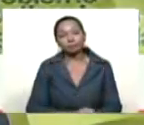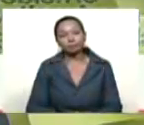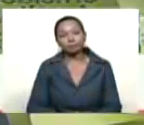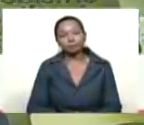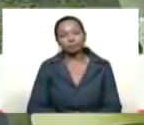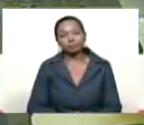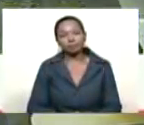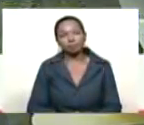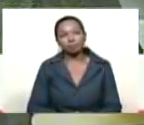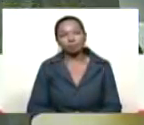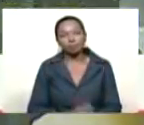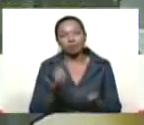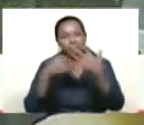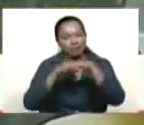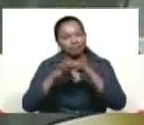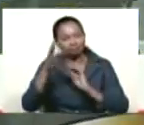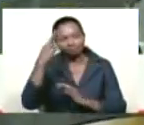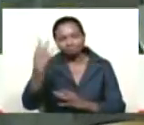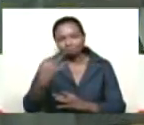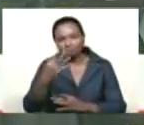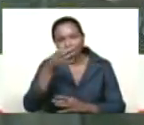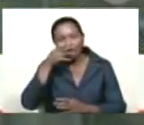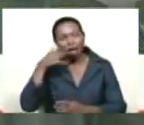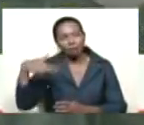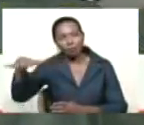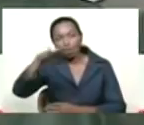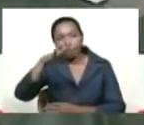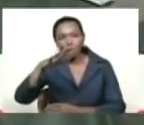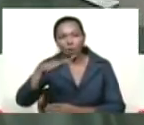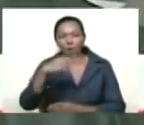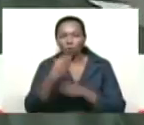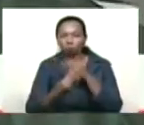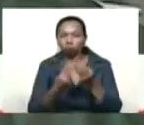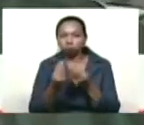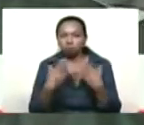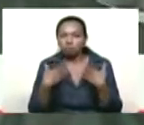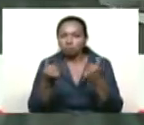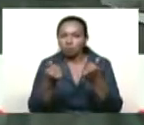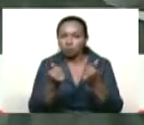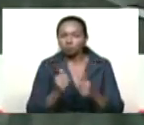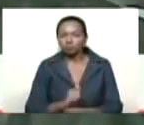que integrara verdaderamente al pueblo en el concepto de la salud.